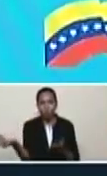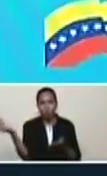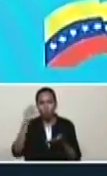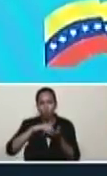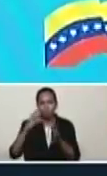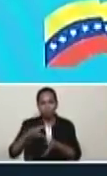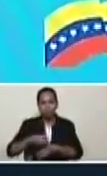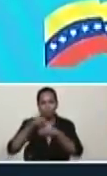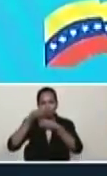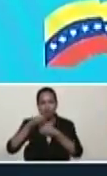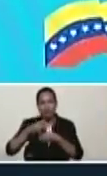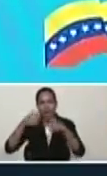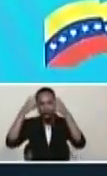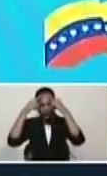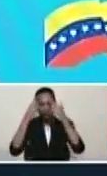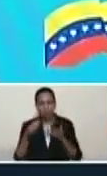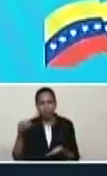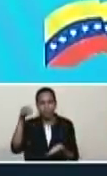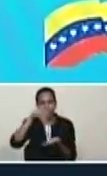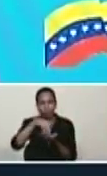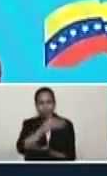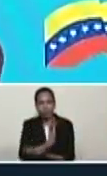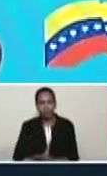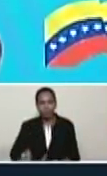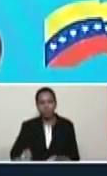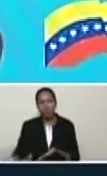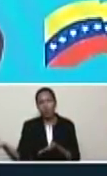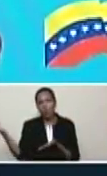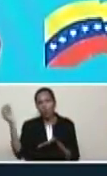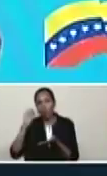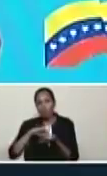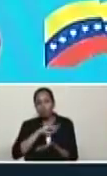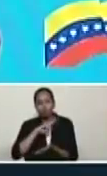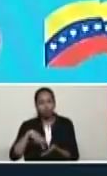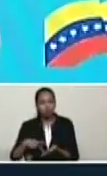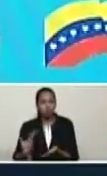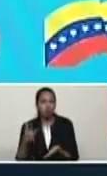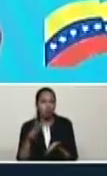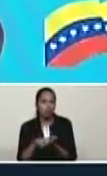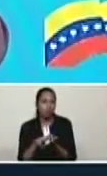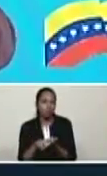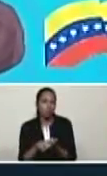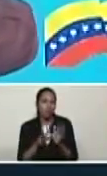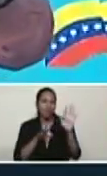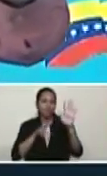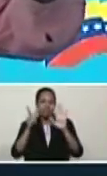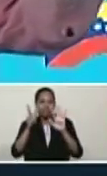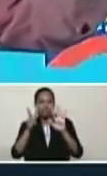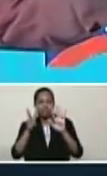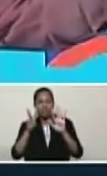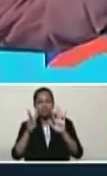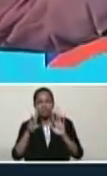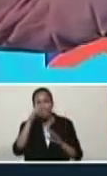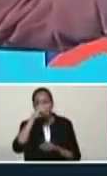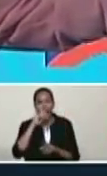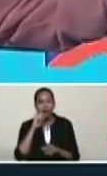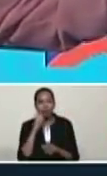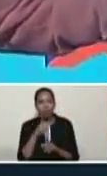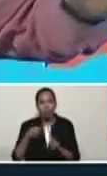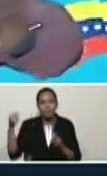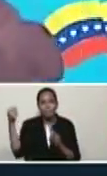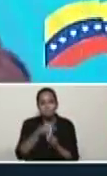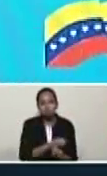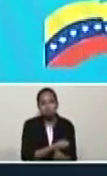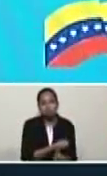y lo puso donde tenía que estar, en la presidencia de la República. Estamos cumpliendo 17 años del golpe de Estado contra